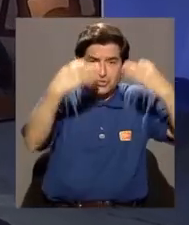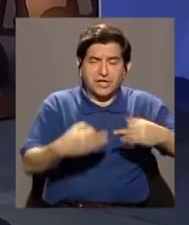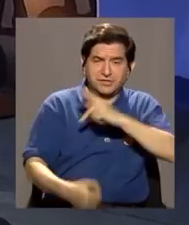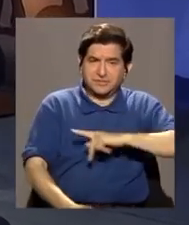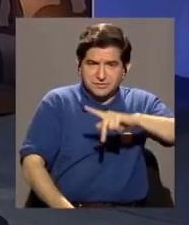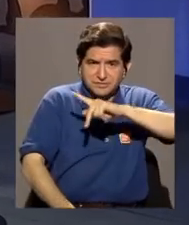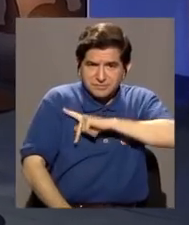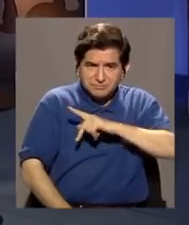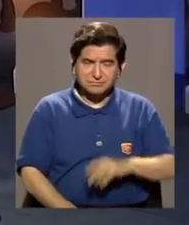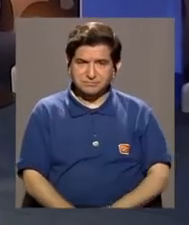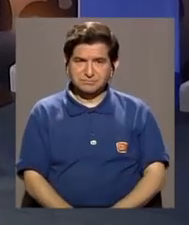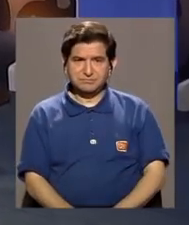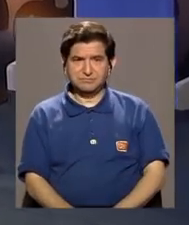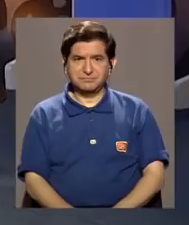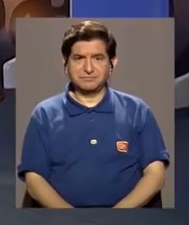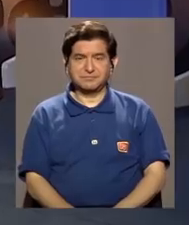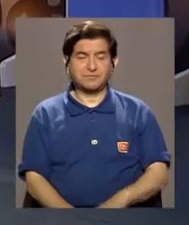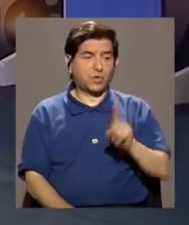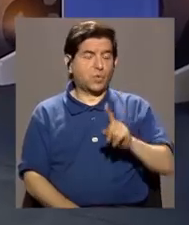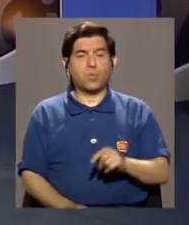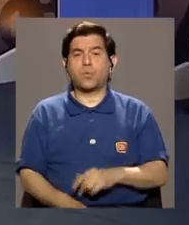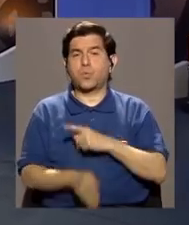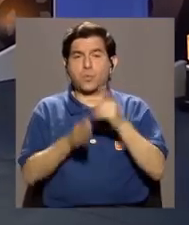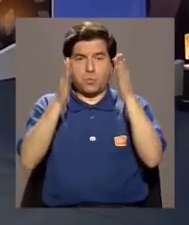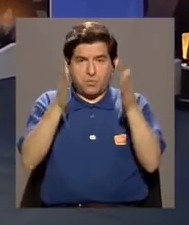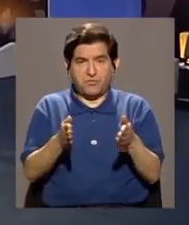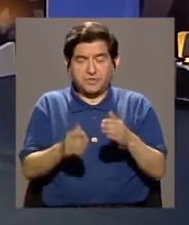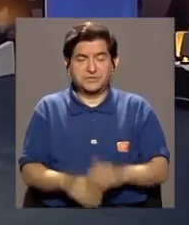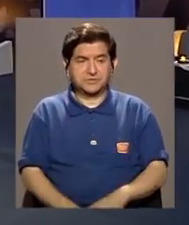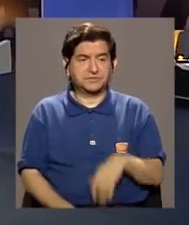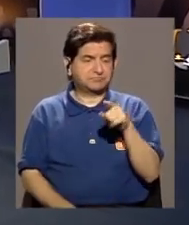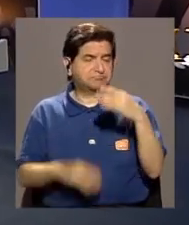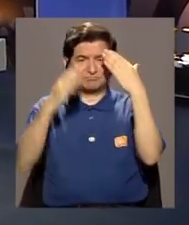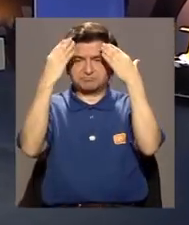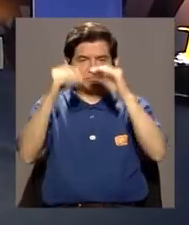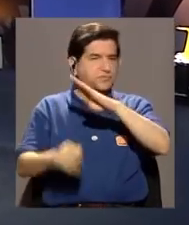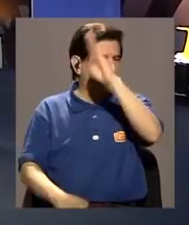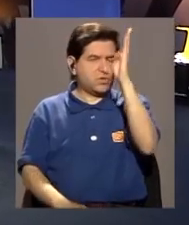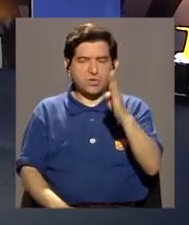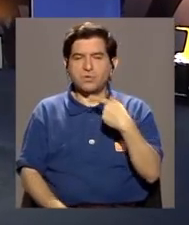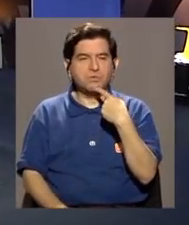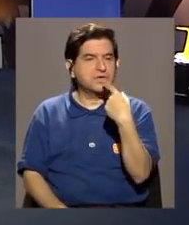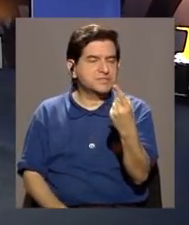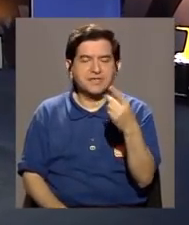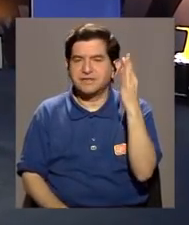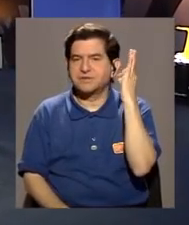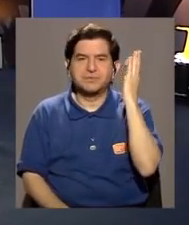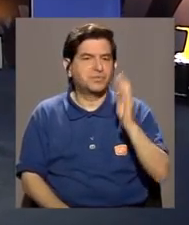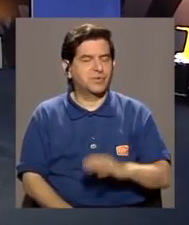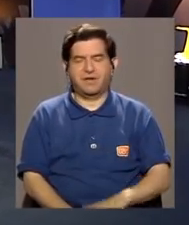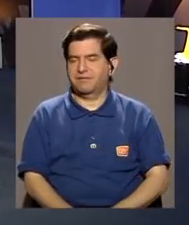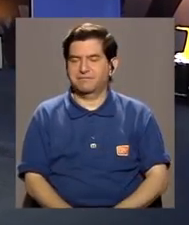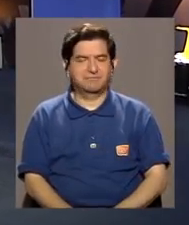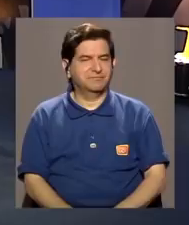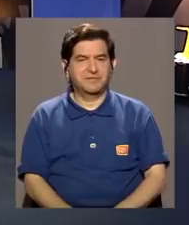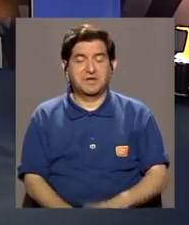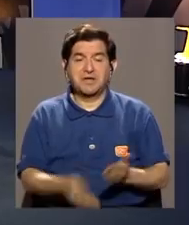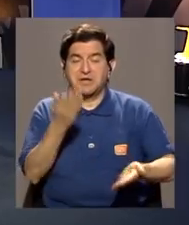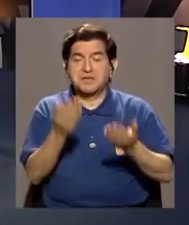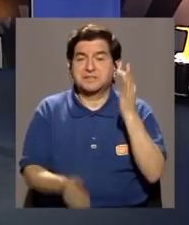personal este de un profesional sanitario esta información nunca llegó a ser conocida por esa mujer que puede haber